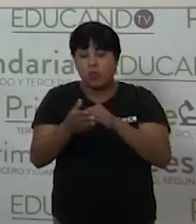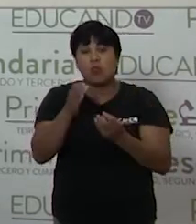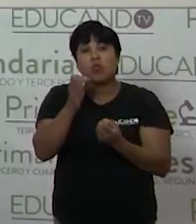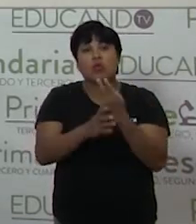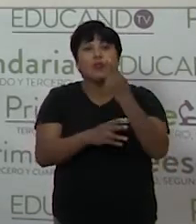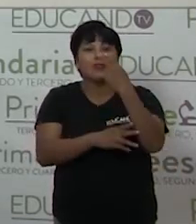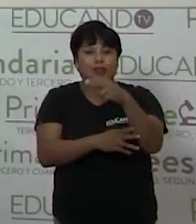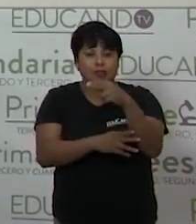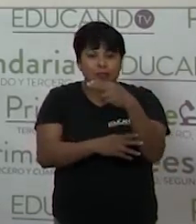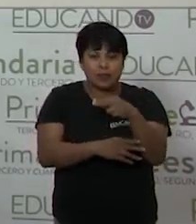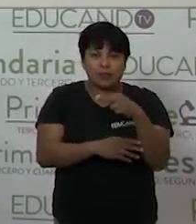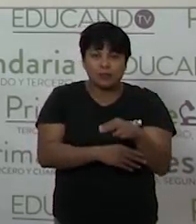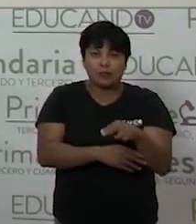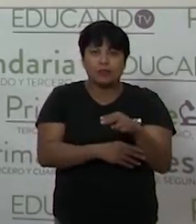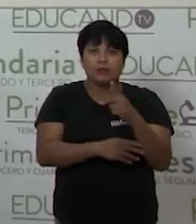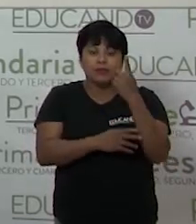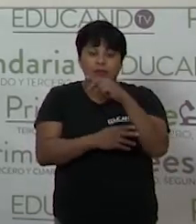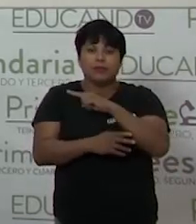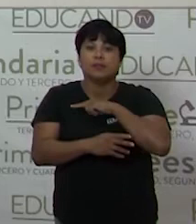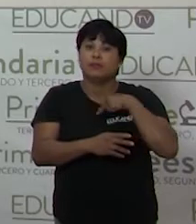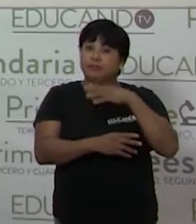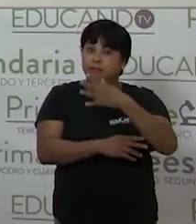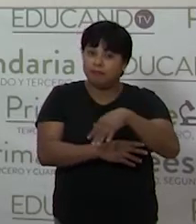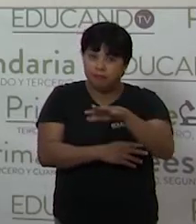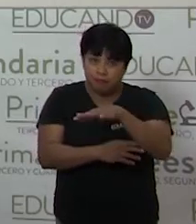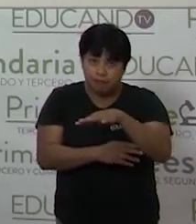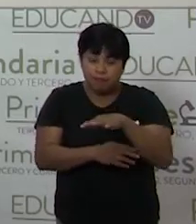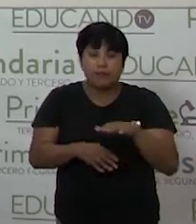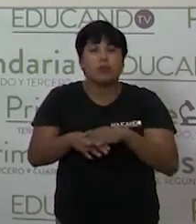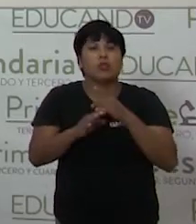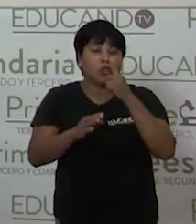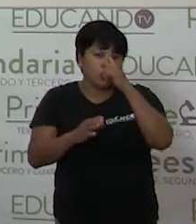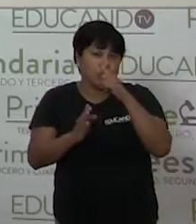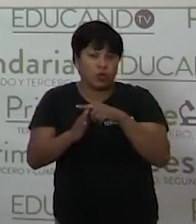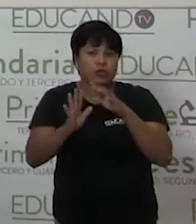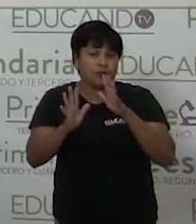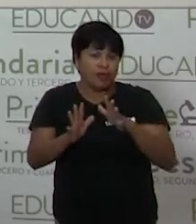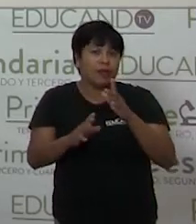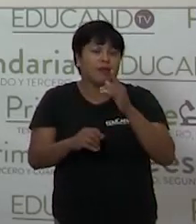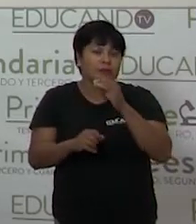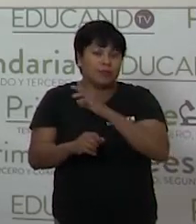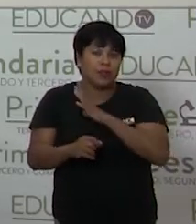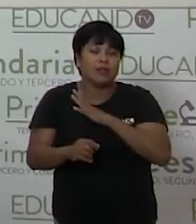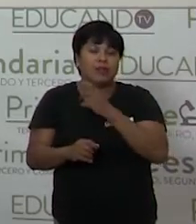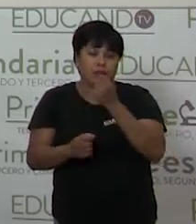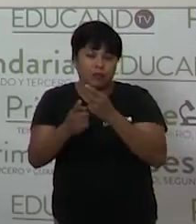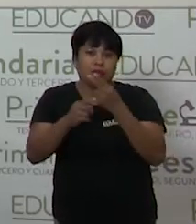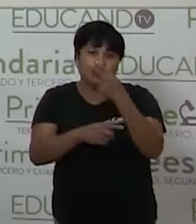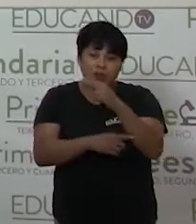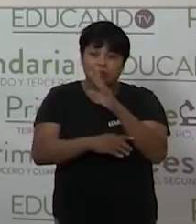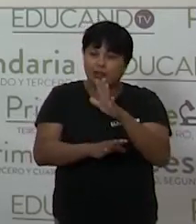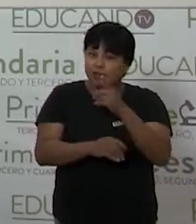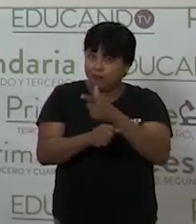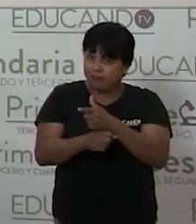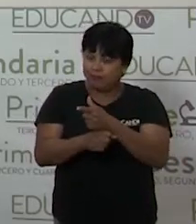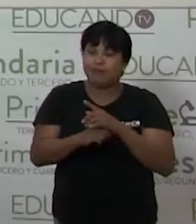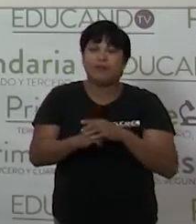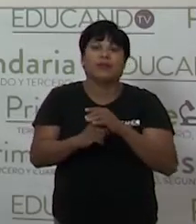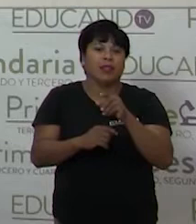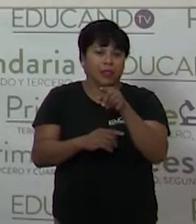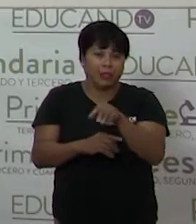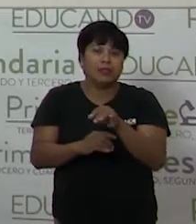nombres para nuestra búsqueda porque creo que ya no sabemos los nombres de los chicos del equipo verdad